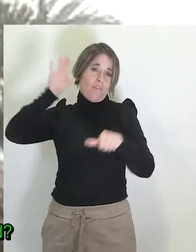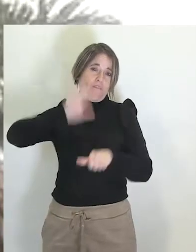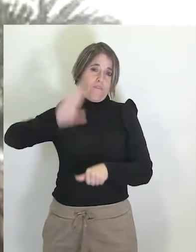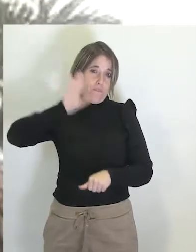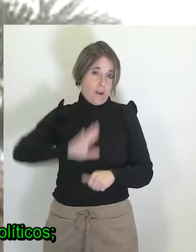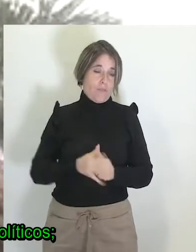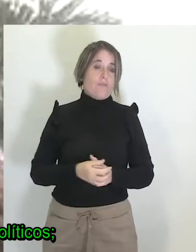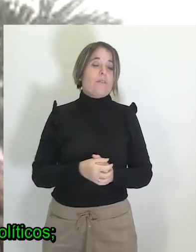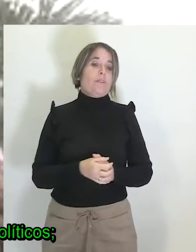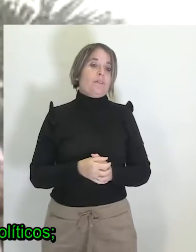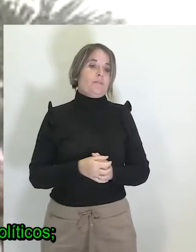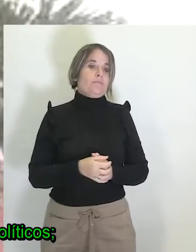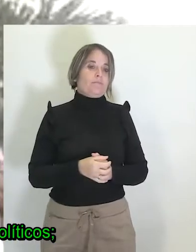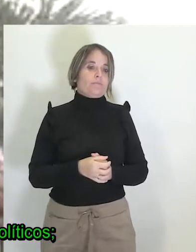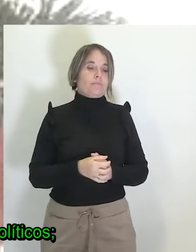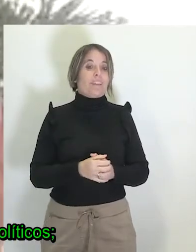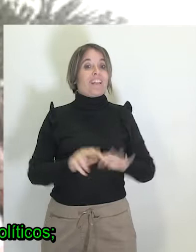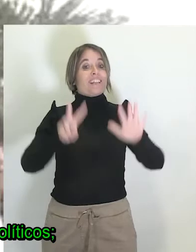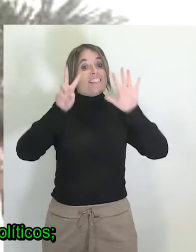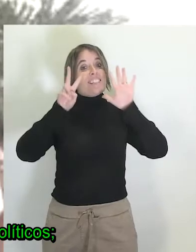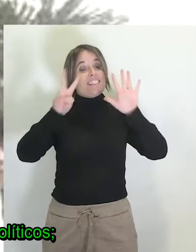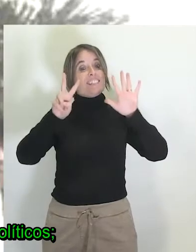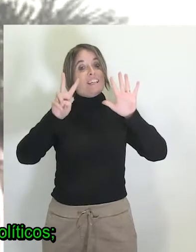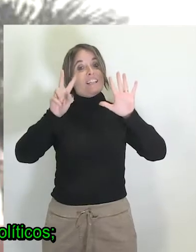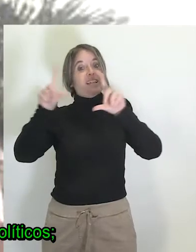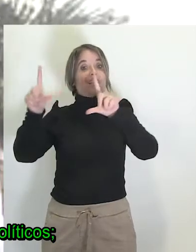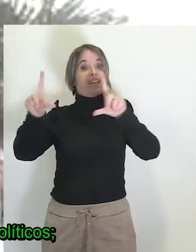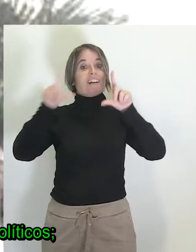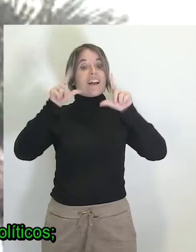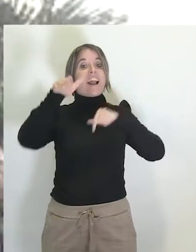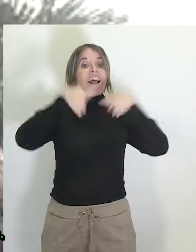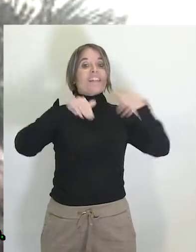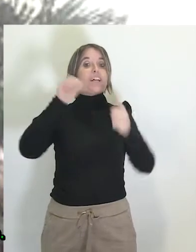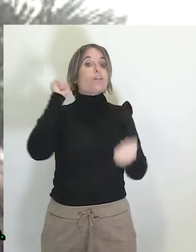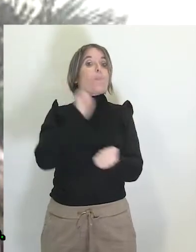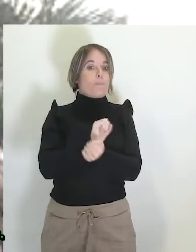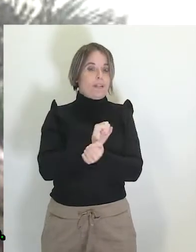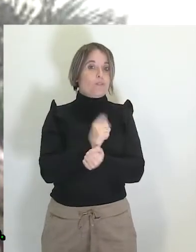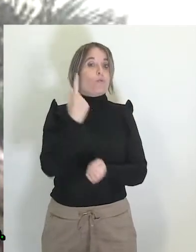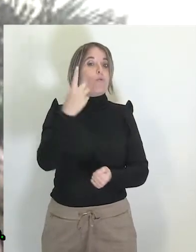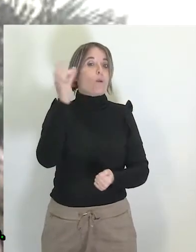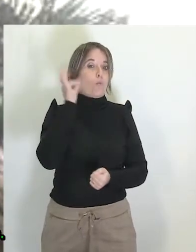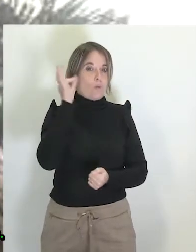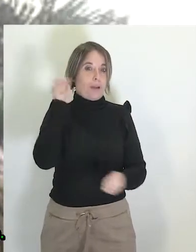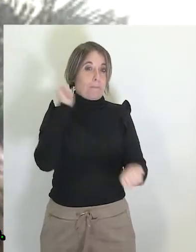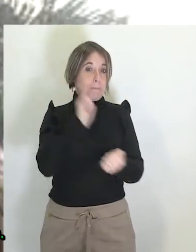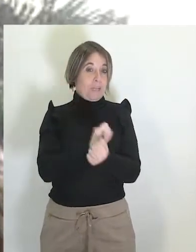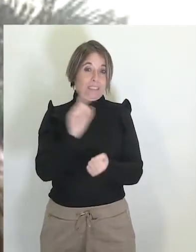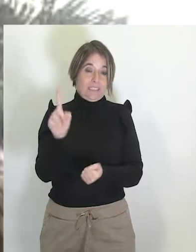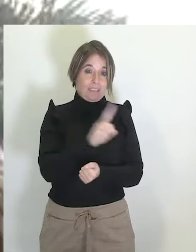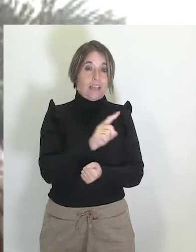¿verdad? Hay 7 precandidatos presos políticos, una de ellas mujer, que es Cristiana